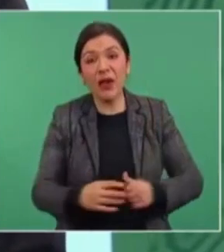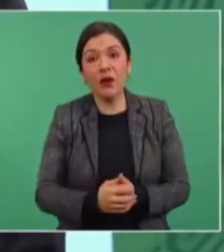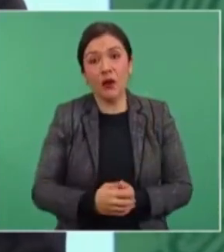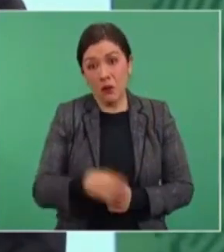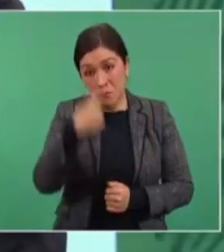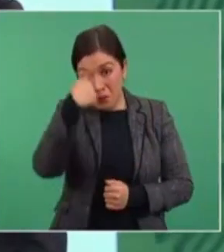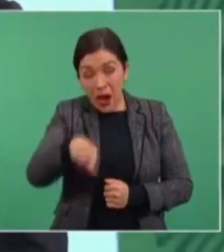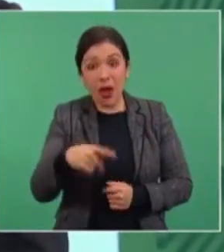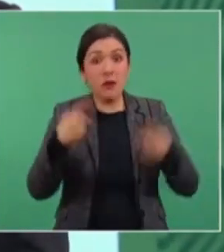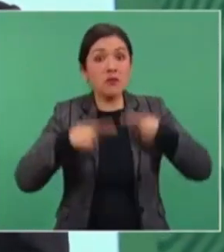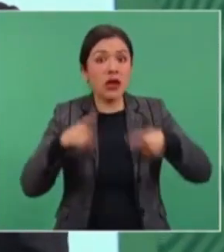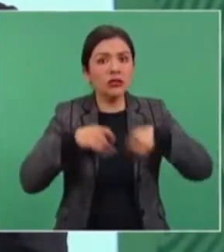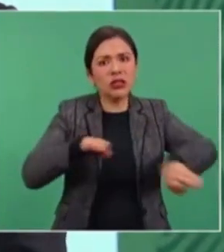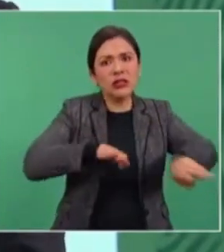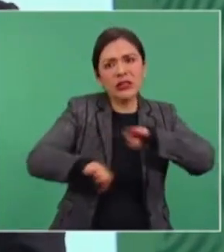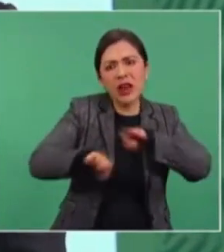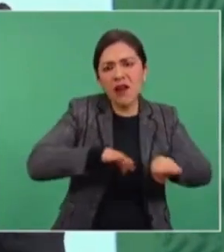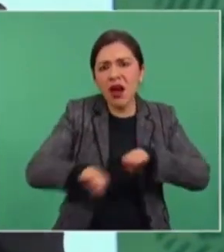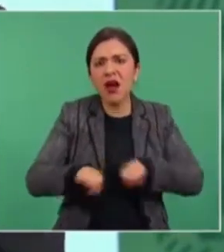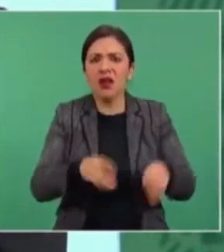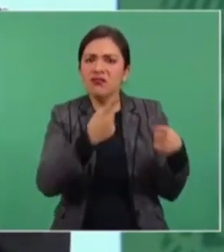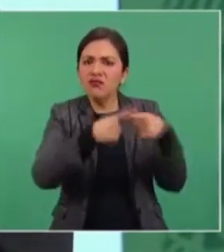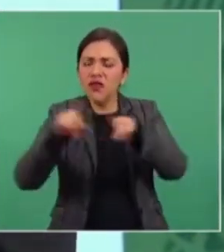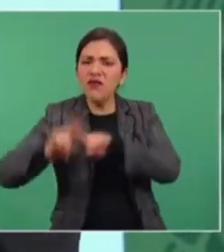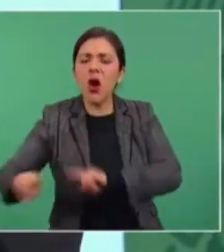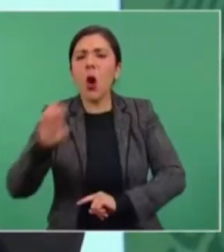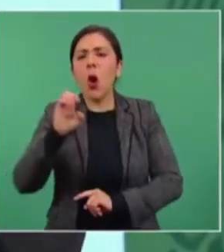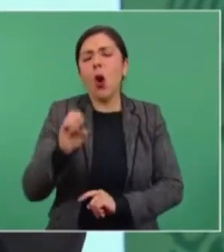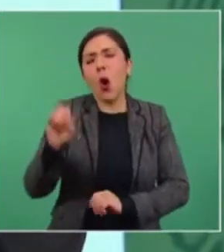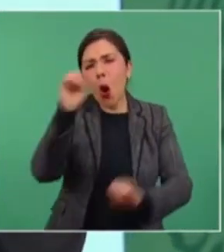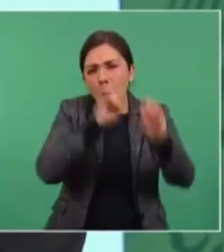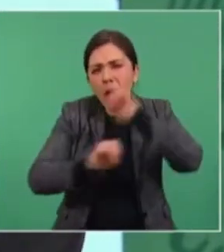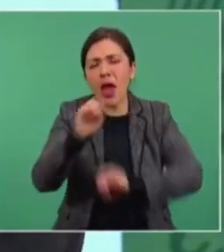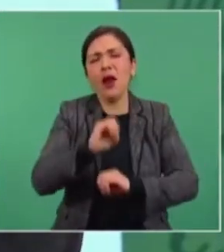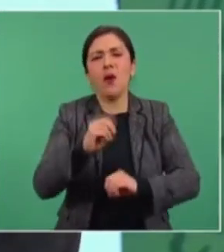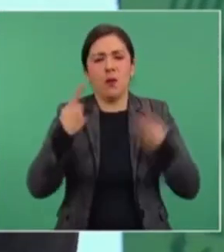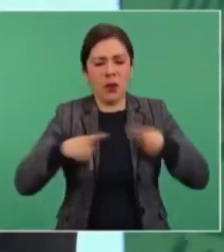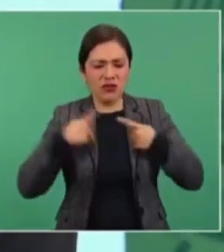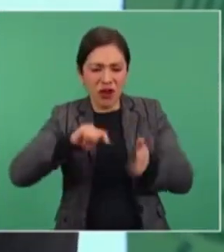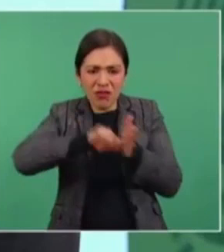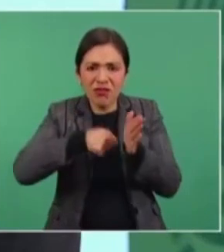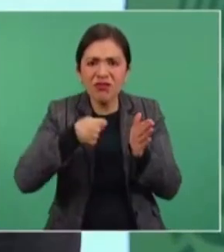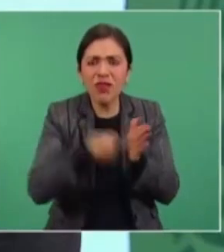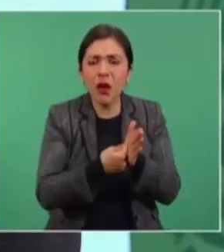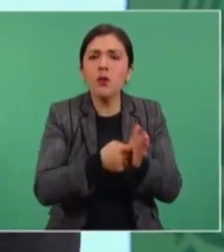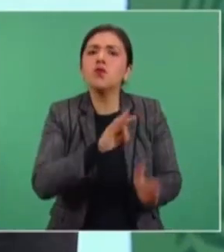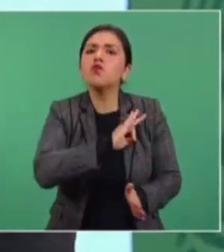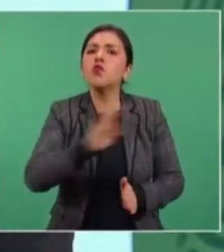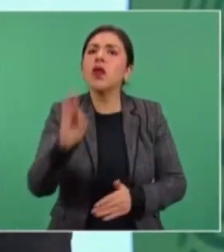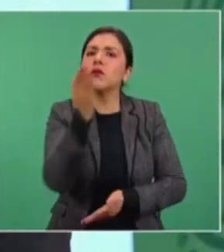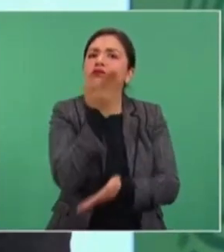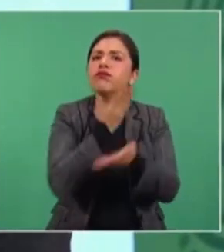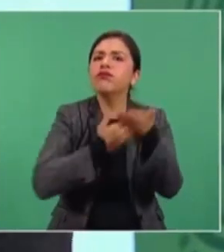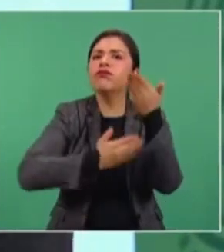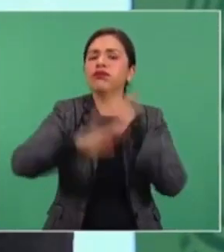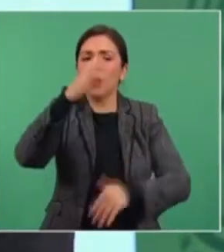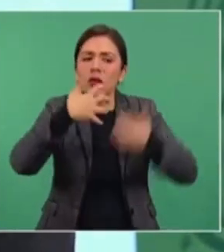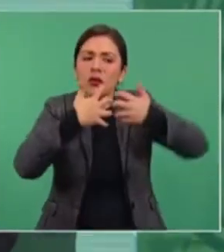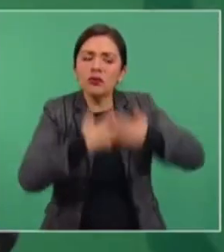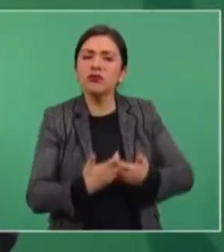de los obreros y de los técnicos mexicanos. Salió adelante la industria